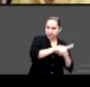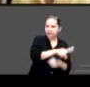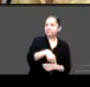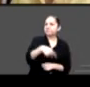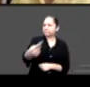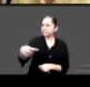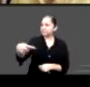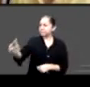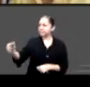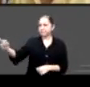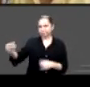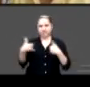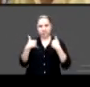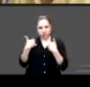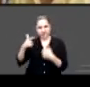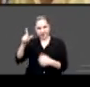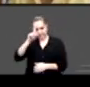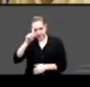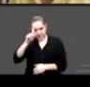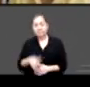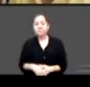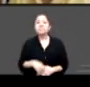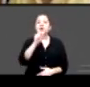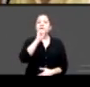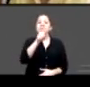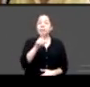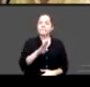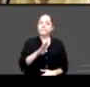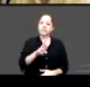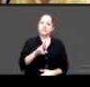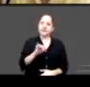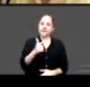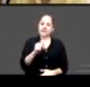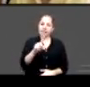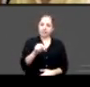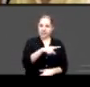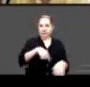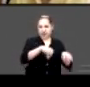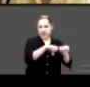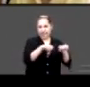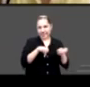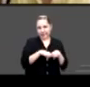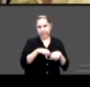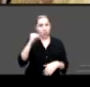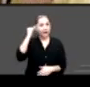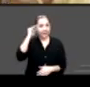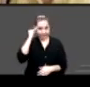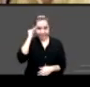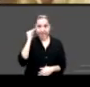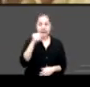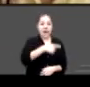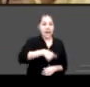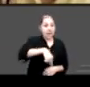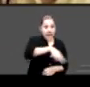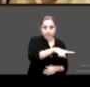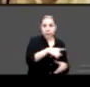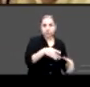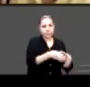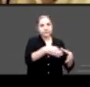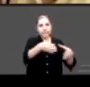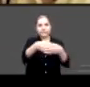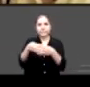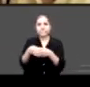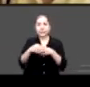mencioné la estrategia de brigadas indígenas. Tenemos, mencionaba que tenemos más de 17,000